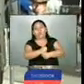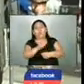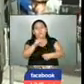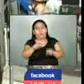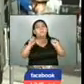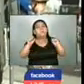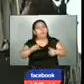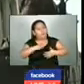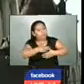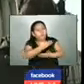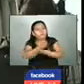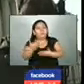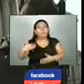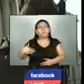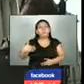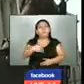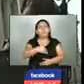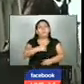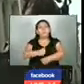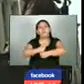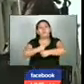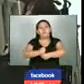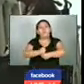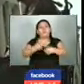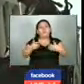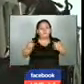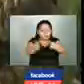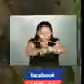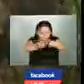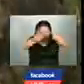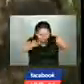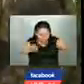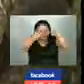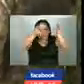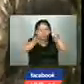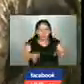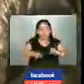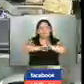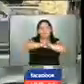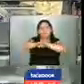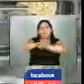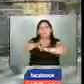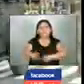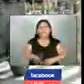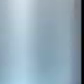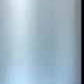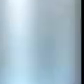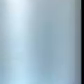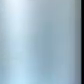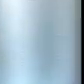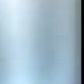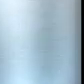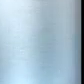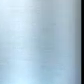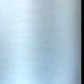el cual estará a disposición del ministerio a partir de la publicación del decreto en el diario oficial. Fernando Morales.